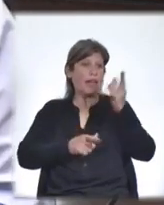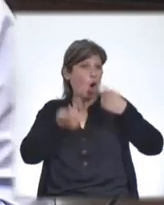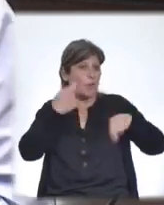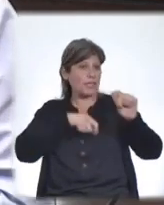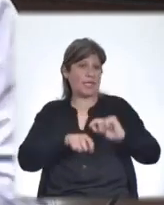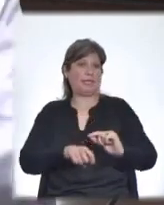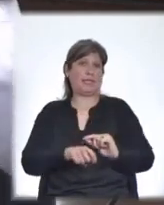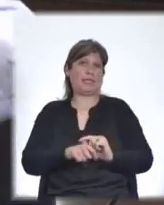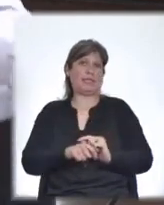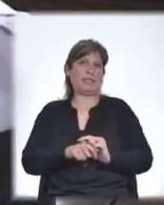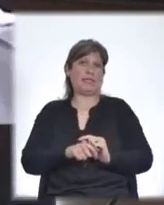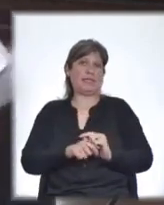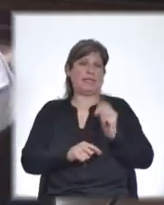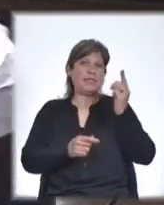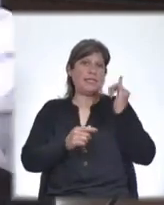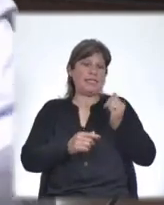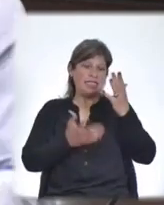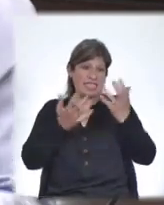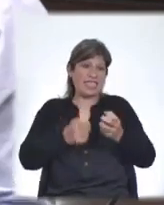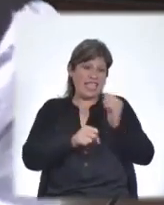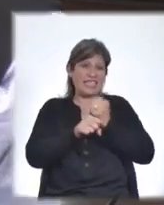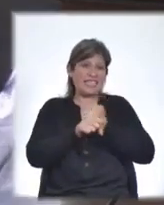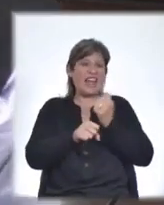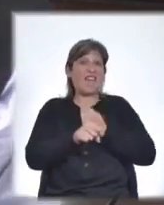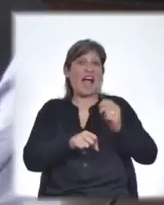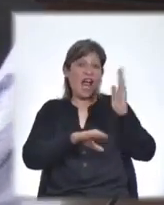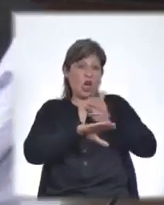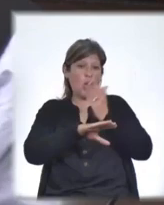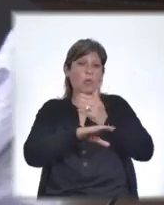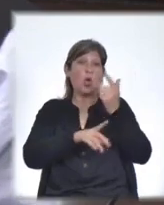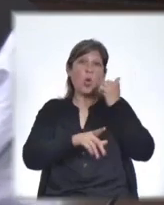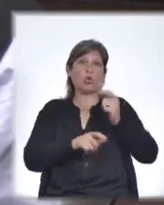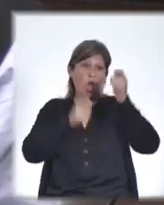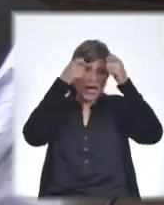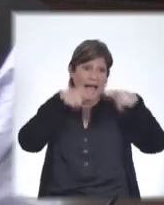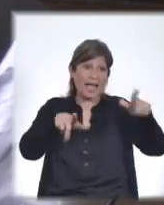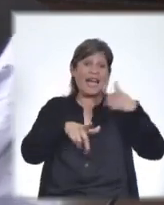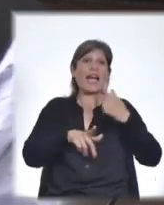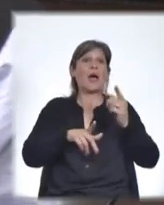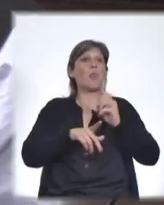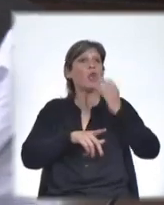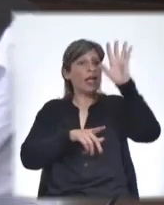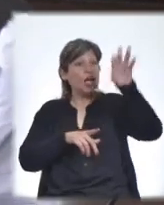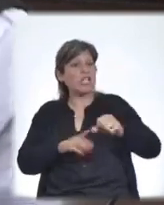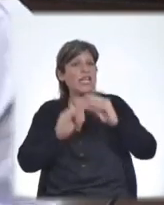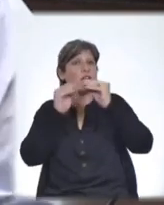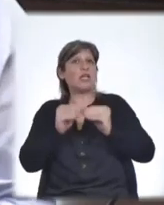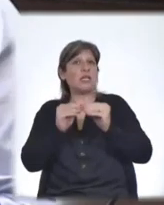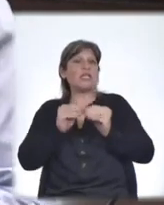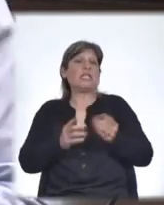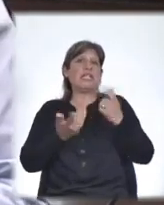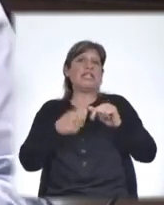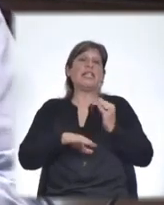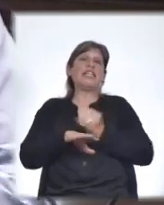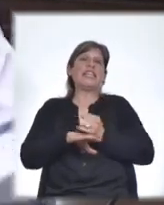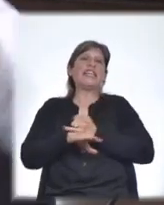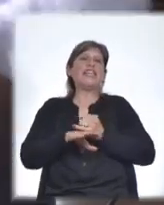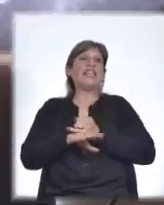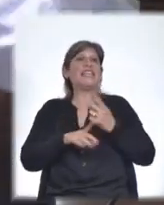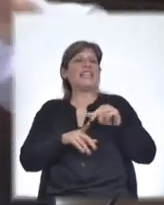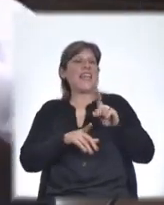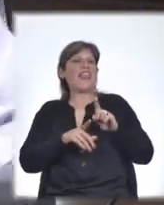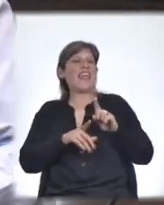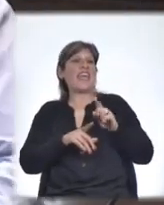comercializar. Si quieren trabajar en los productores de la granja, ¿por qué no trajeron en el presupuesto la presupuestación del Instituto de la Granja